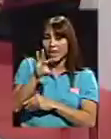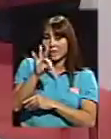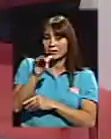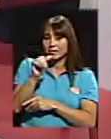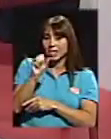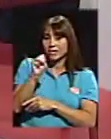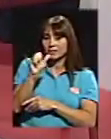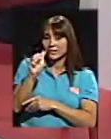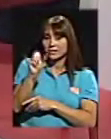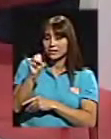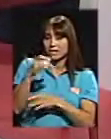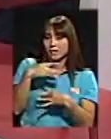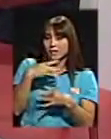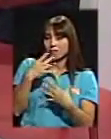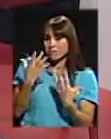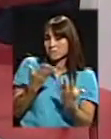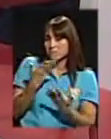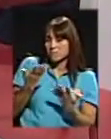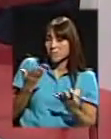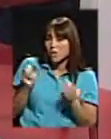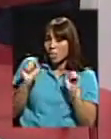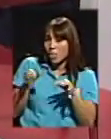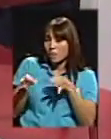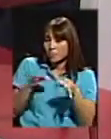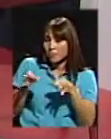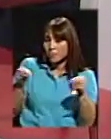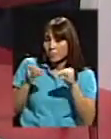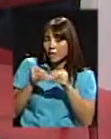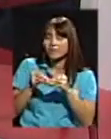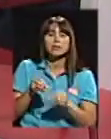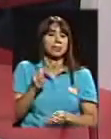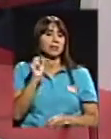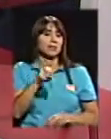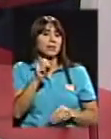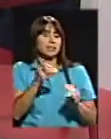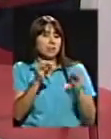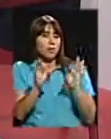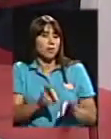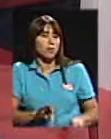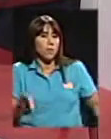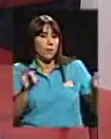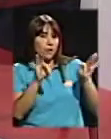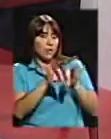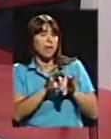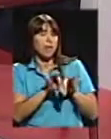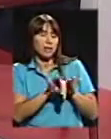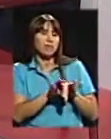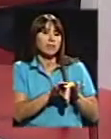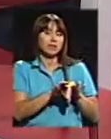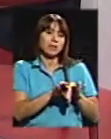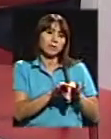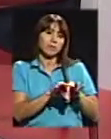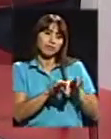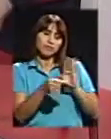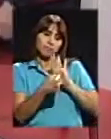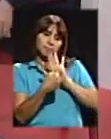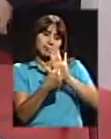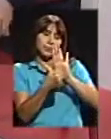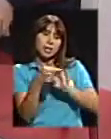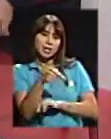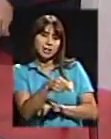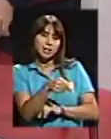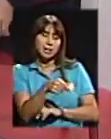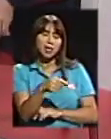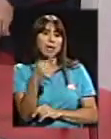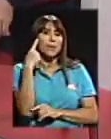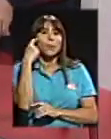Sí. No, y me parece que es muy importante tipificarlo, ¿verdad? Porque ¿por qué alguien